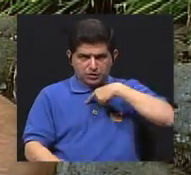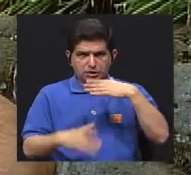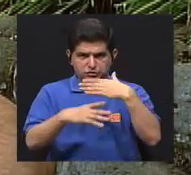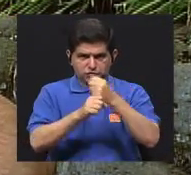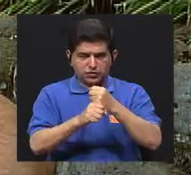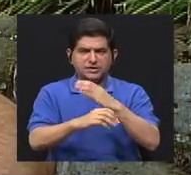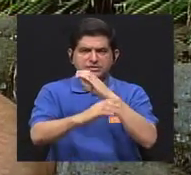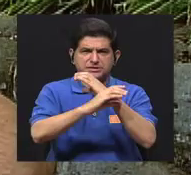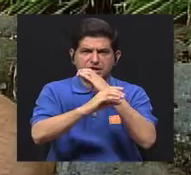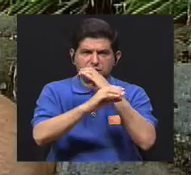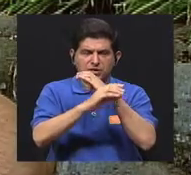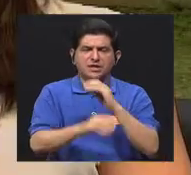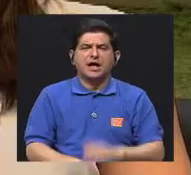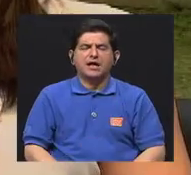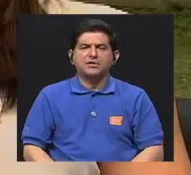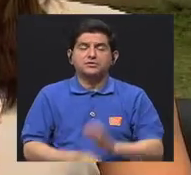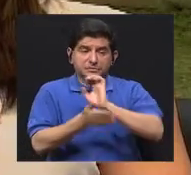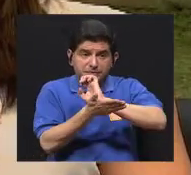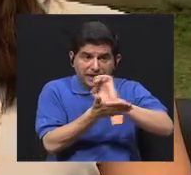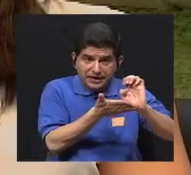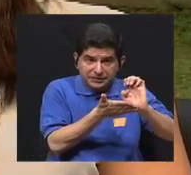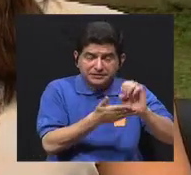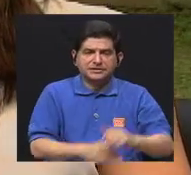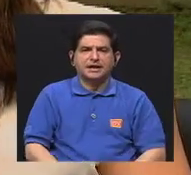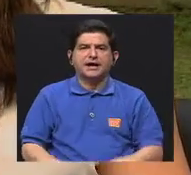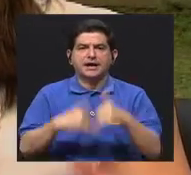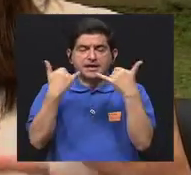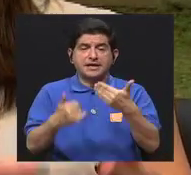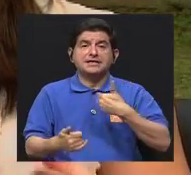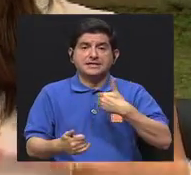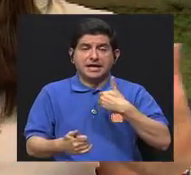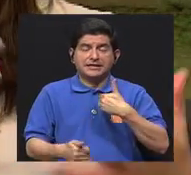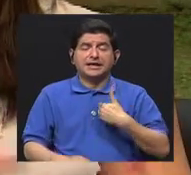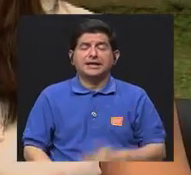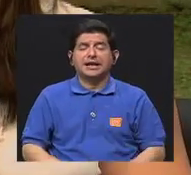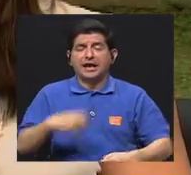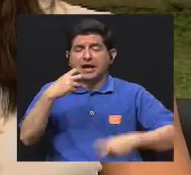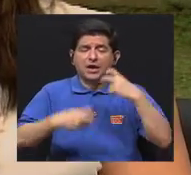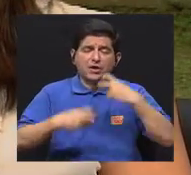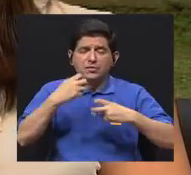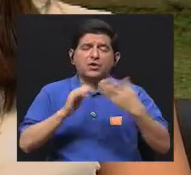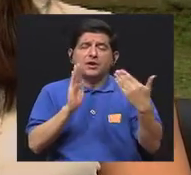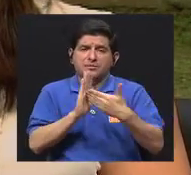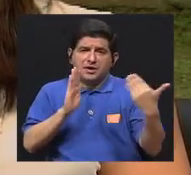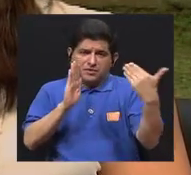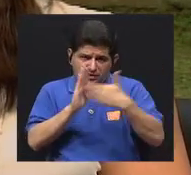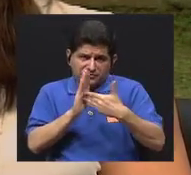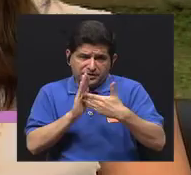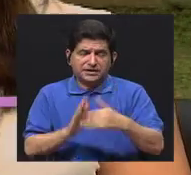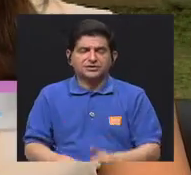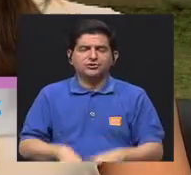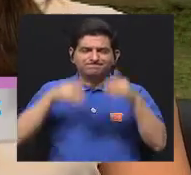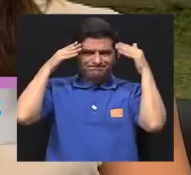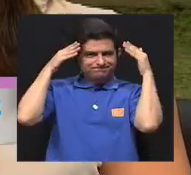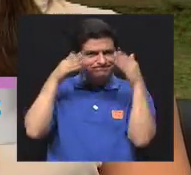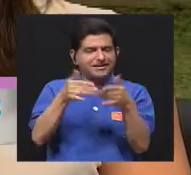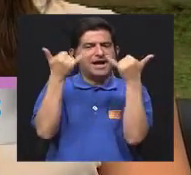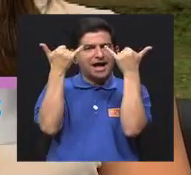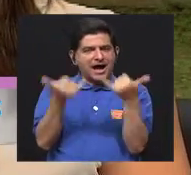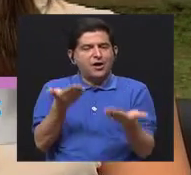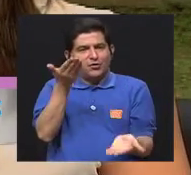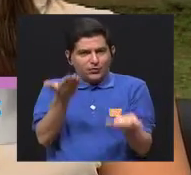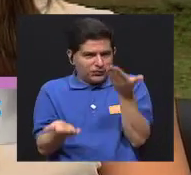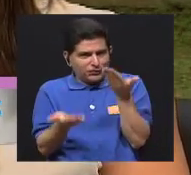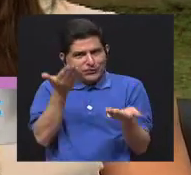realicemos cuidados preventivos y una vez que tenemos alguna dolencia, alguna afección en particular, entonces que nos enfoquemos tal vez